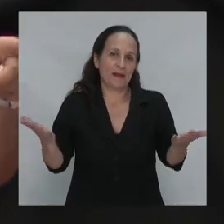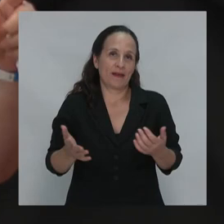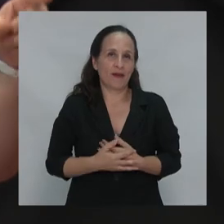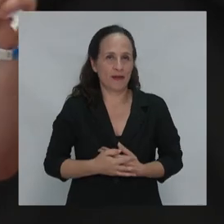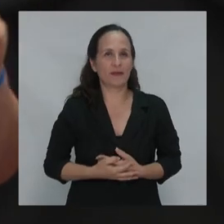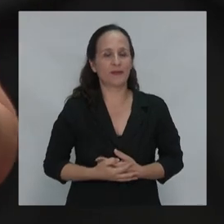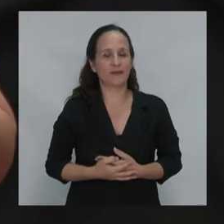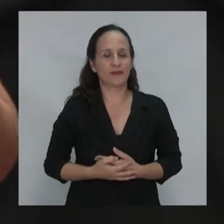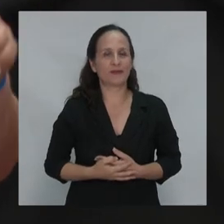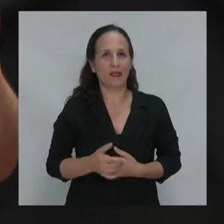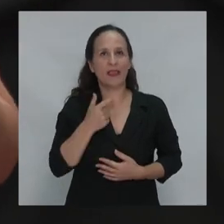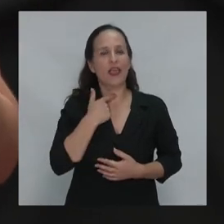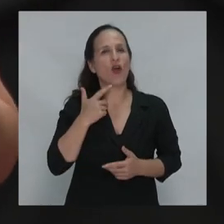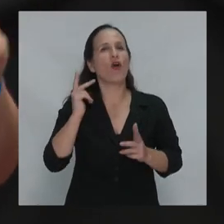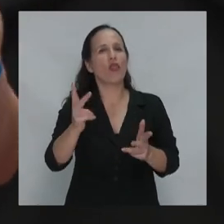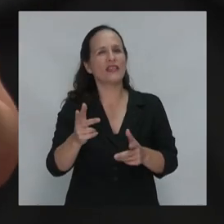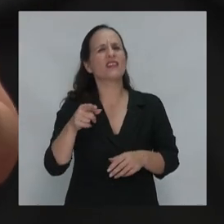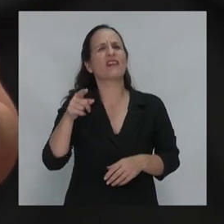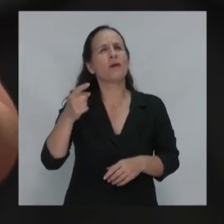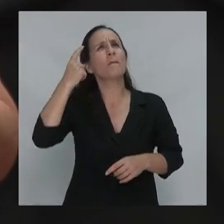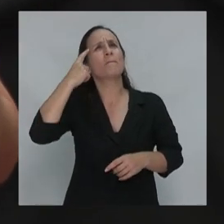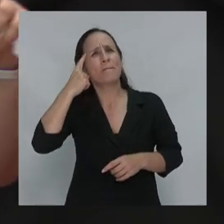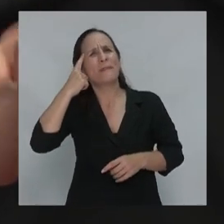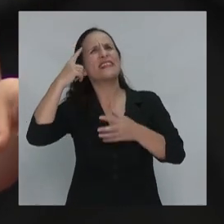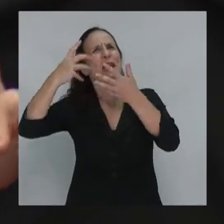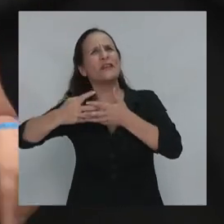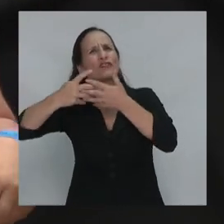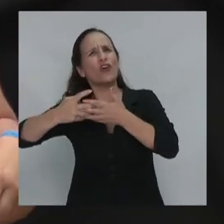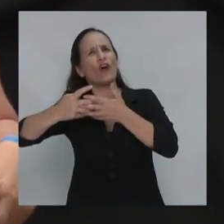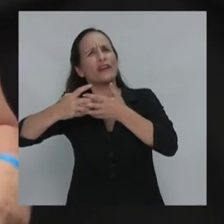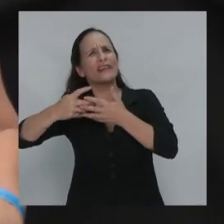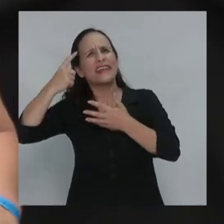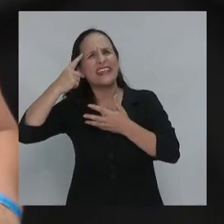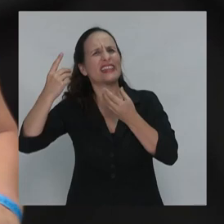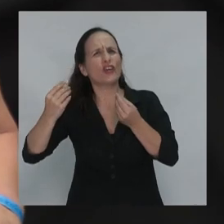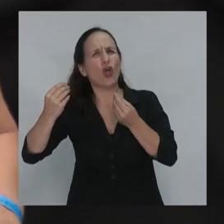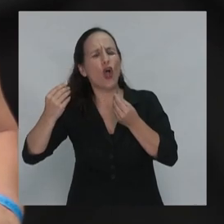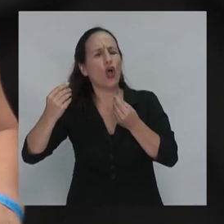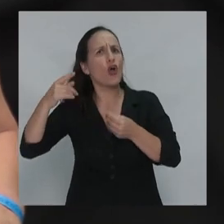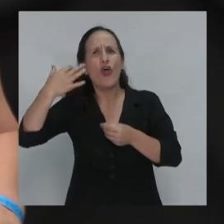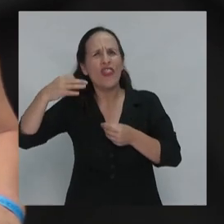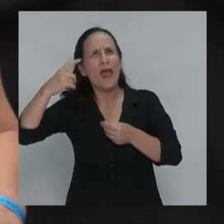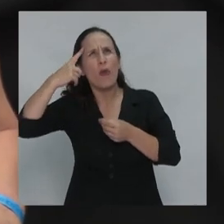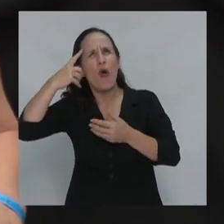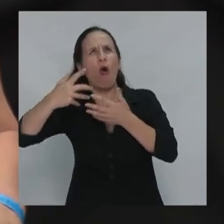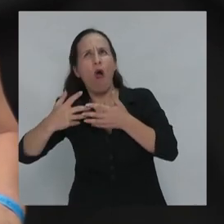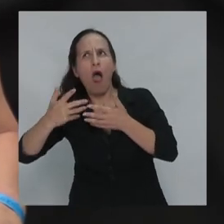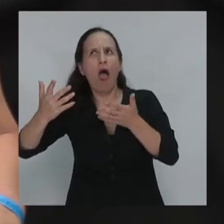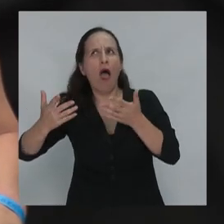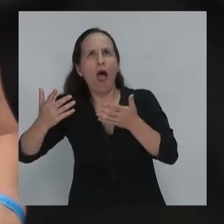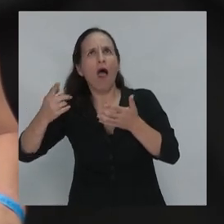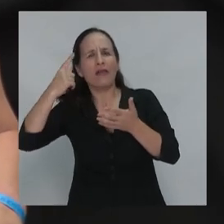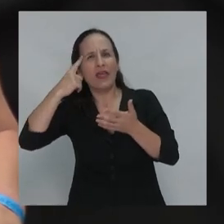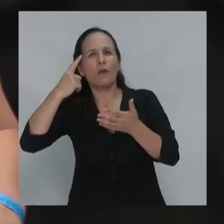que no hay de todas maneras ningún pensamiento crítico que abandone la idea de proteger un mundo en el